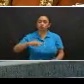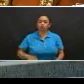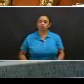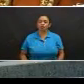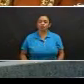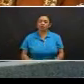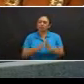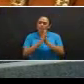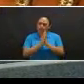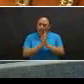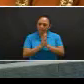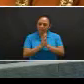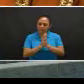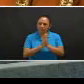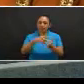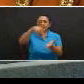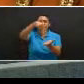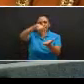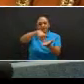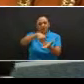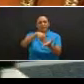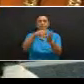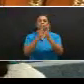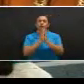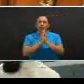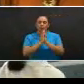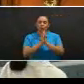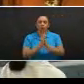Te voy a pedir que por favor te pongas de pie